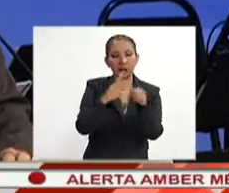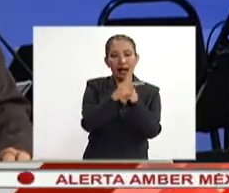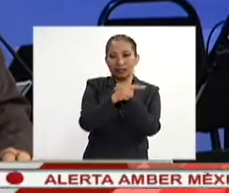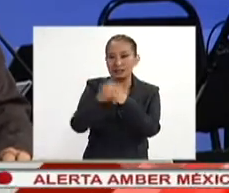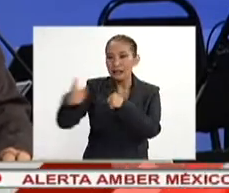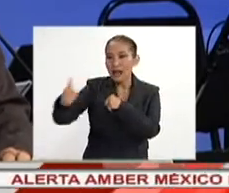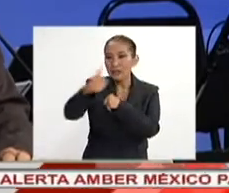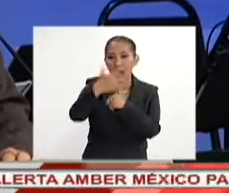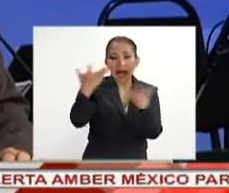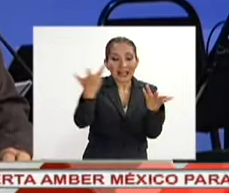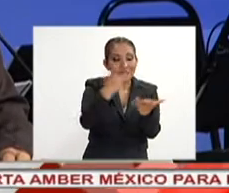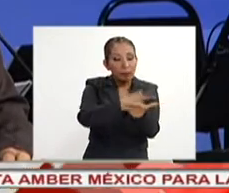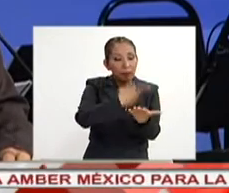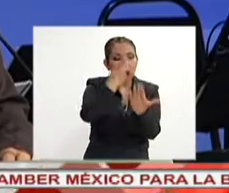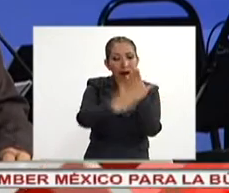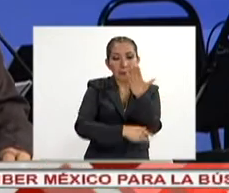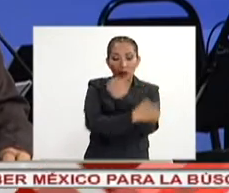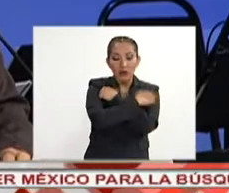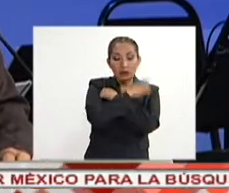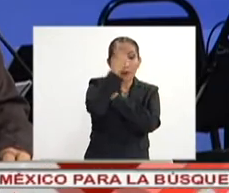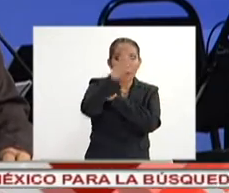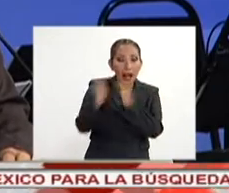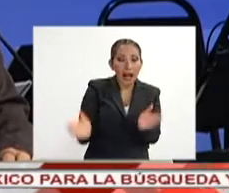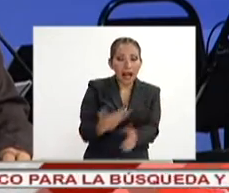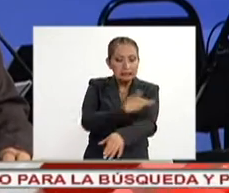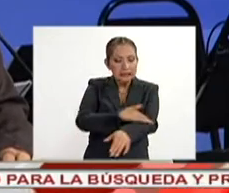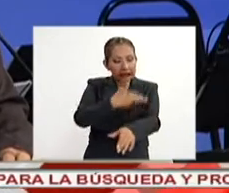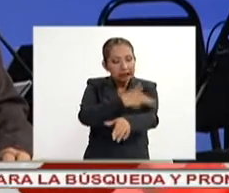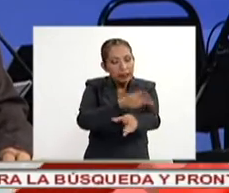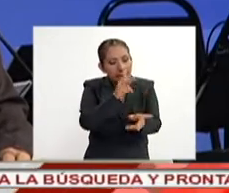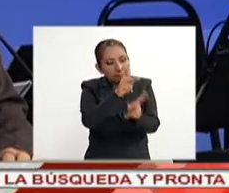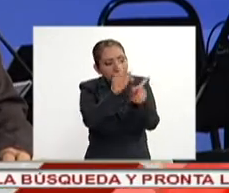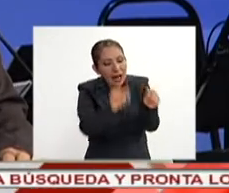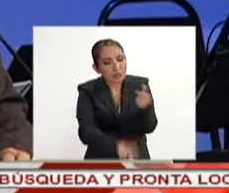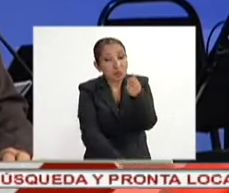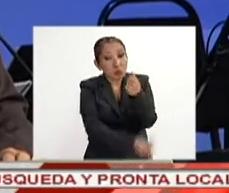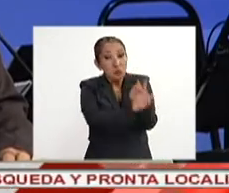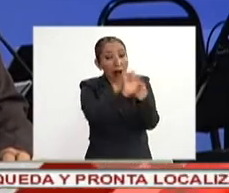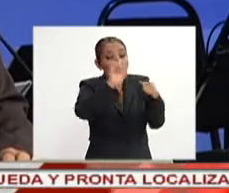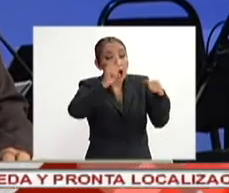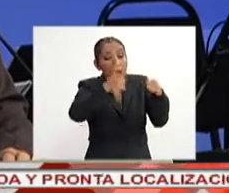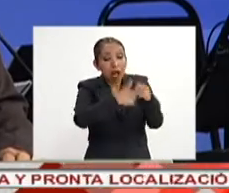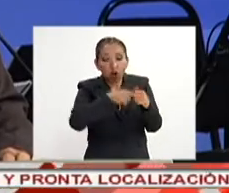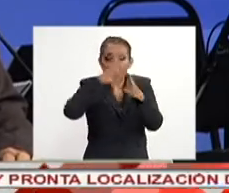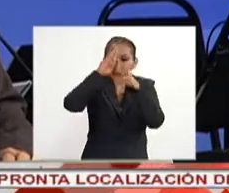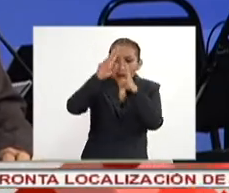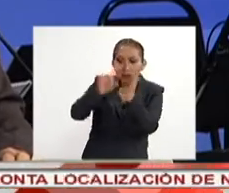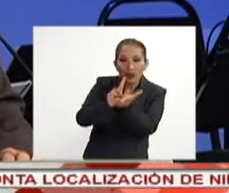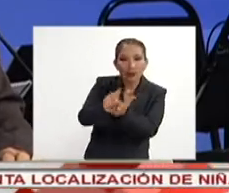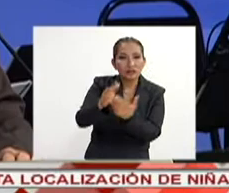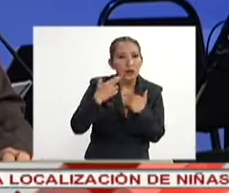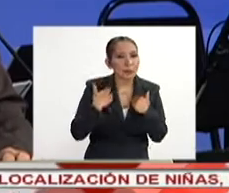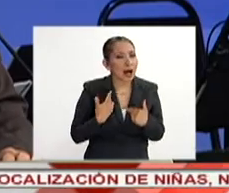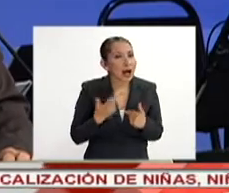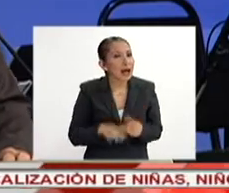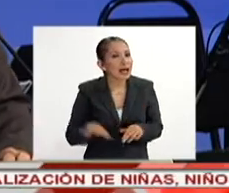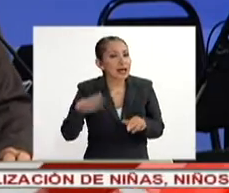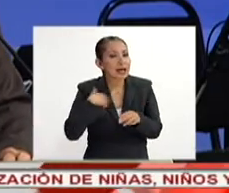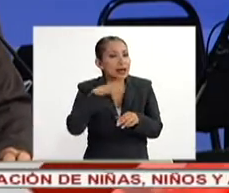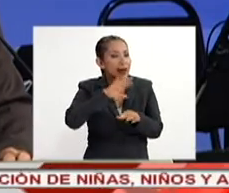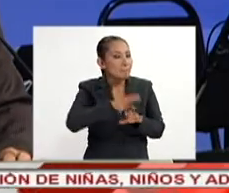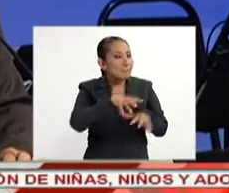y desarrollar programas educativos que fomenten la solución pacífica de los conflictos, el respeto de los derechos humanos y de la madre